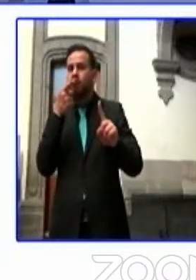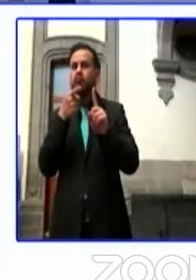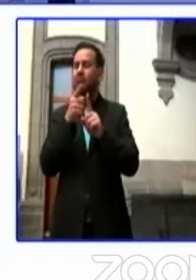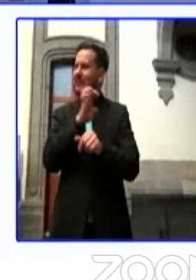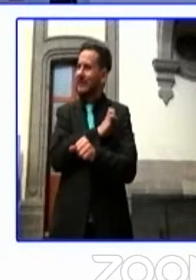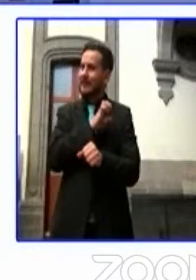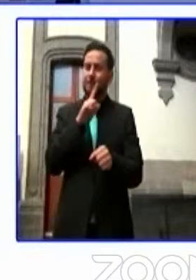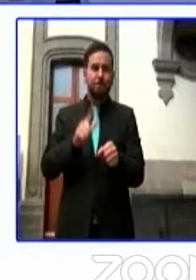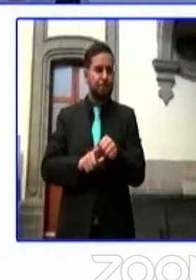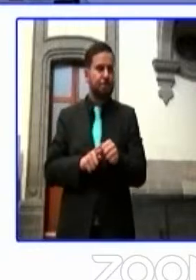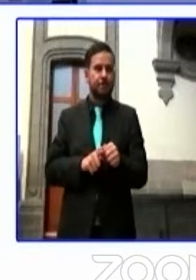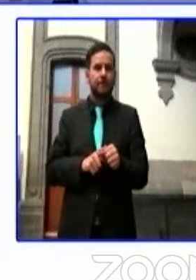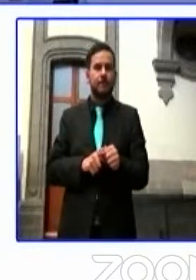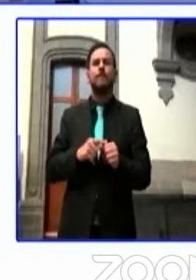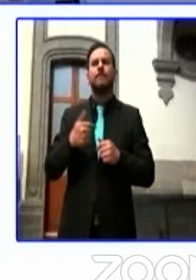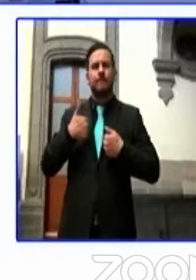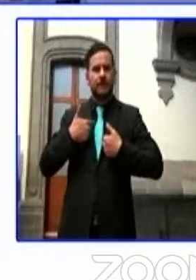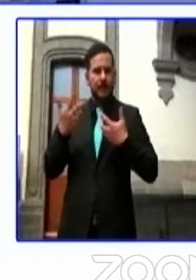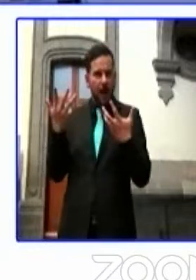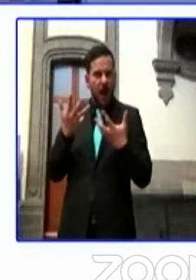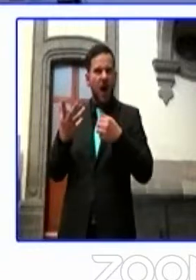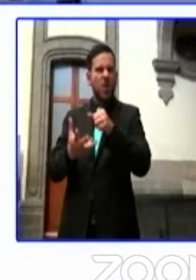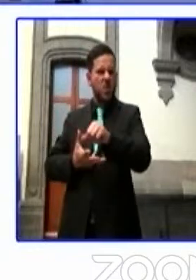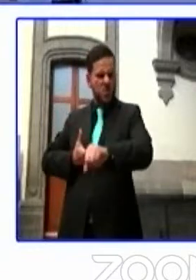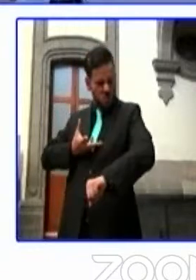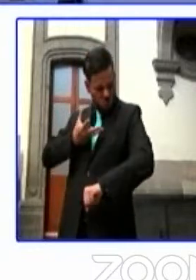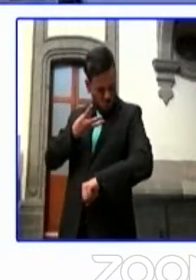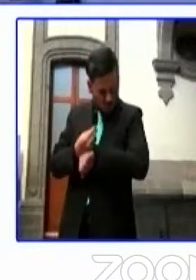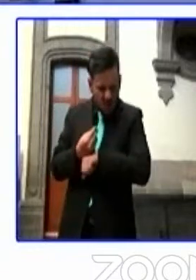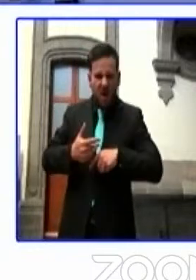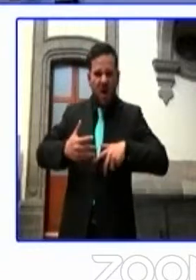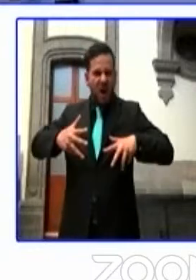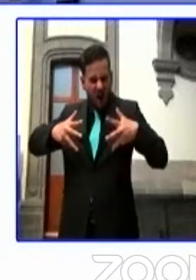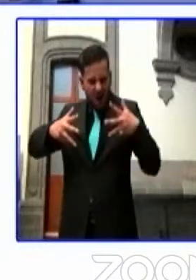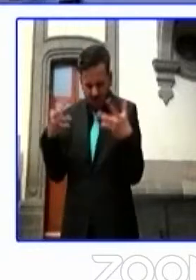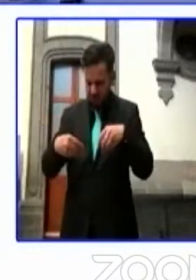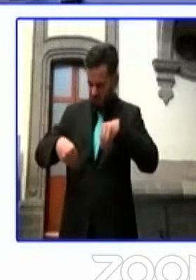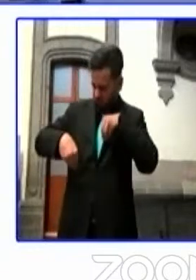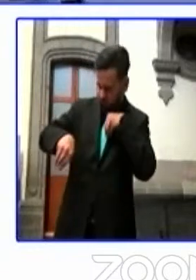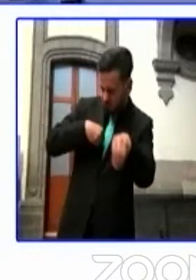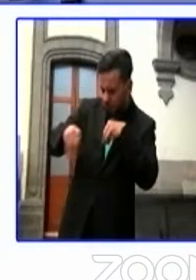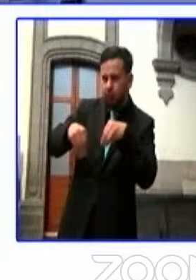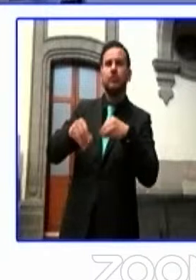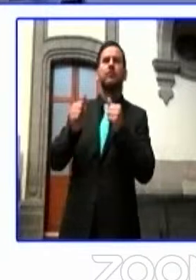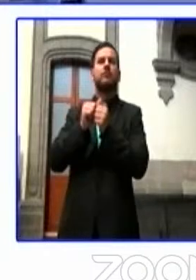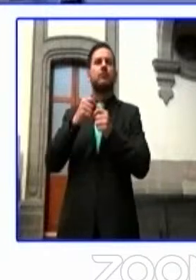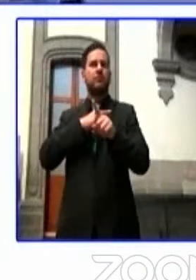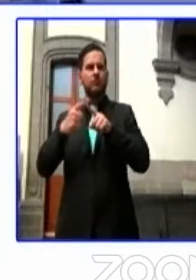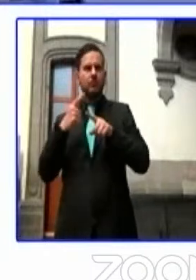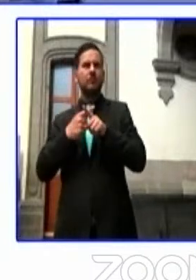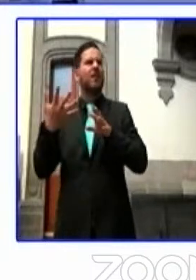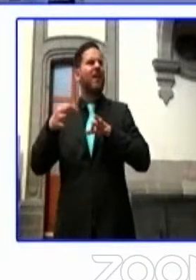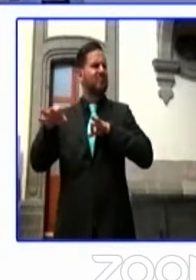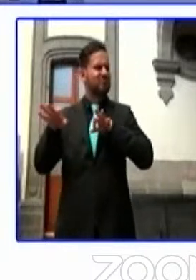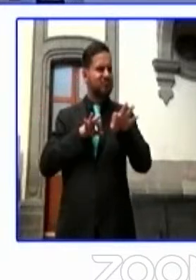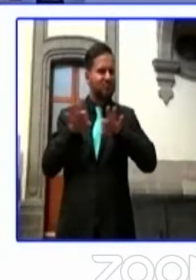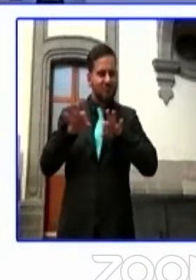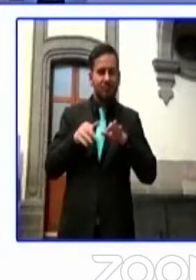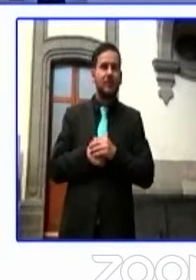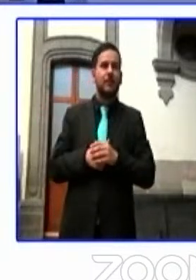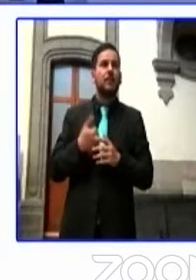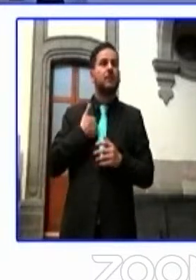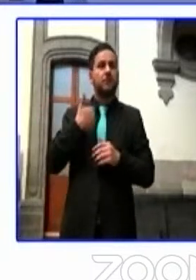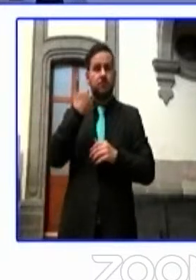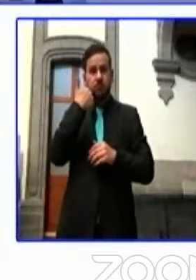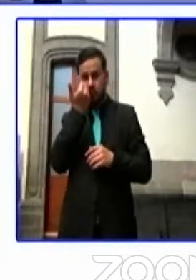específica, sino hacerlo cumplir. Pero sin duda nos da una ruta impresionante de trabajo. Ahí yo quiero destacar,